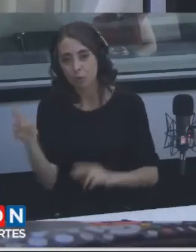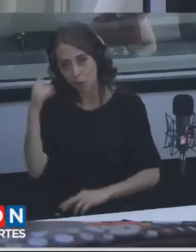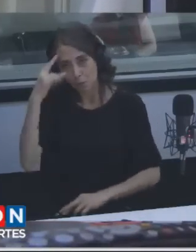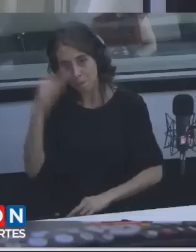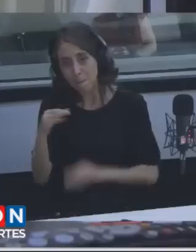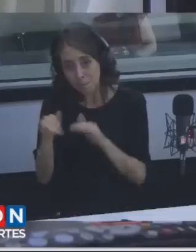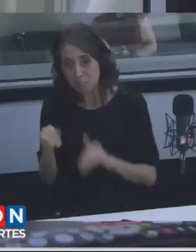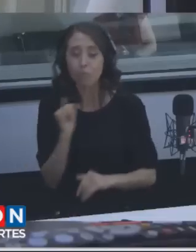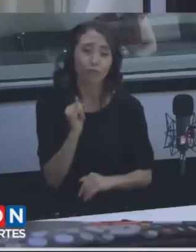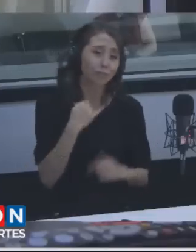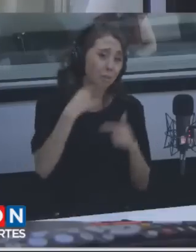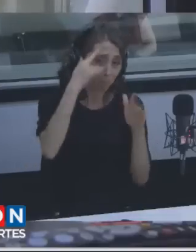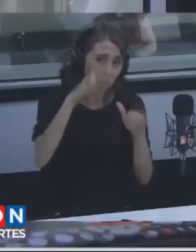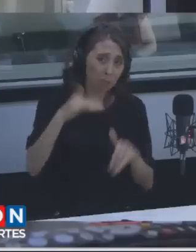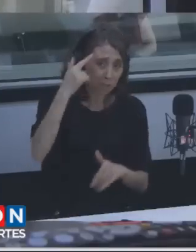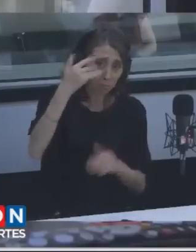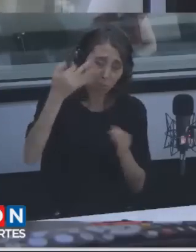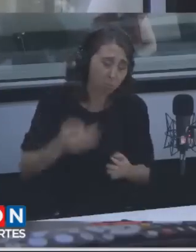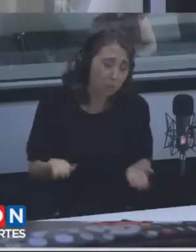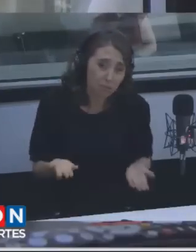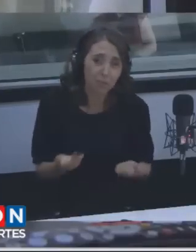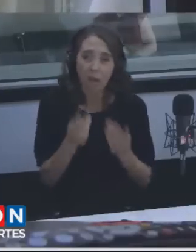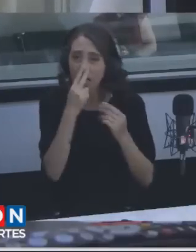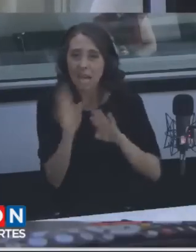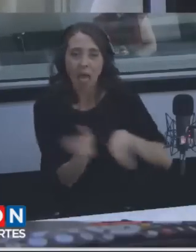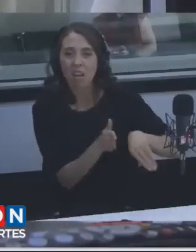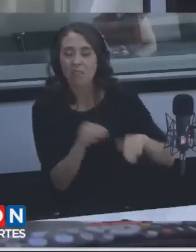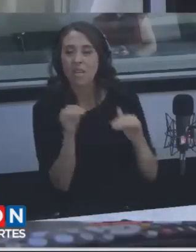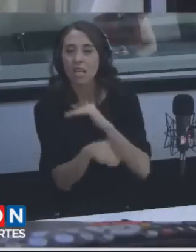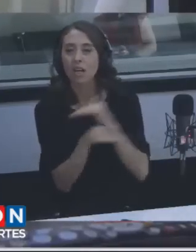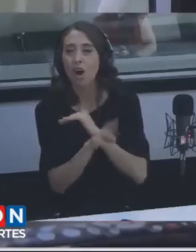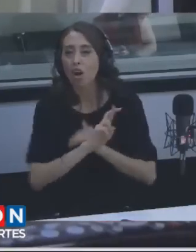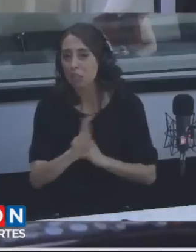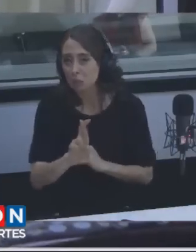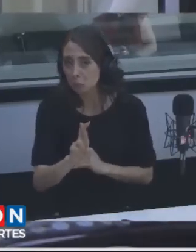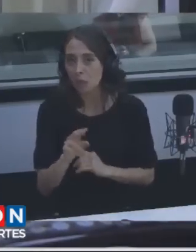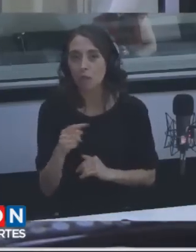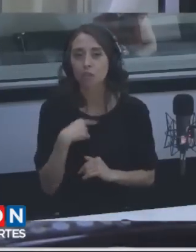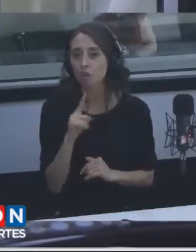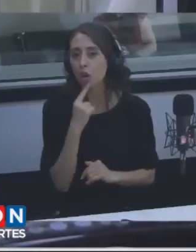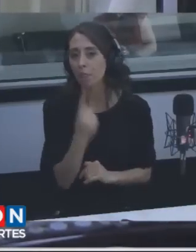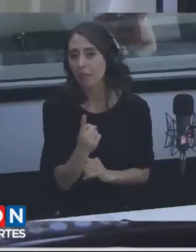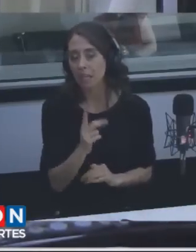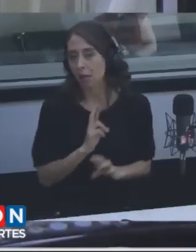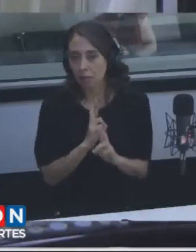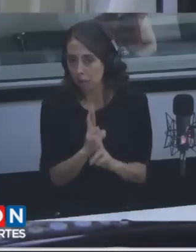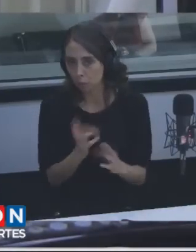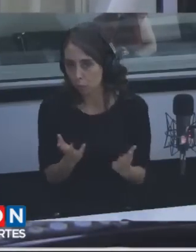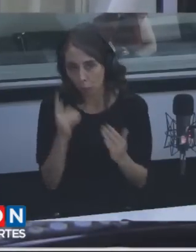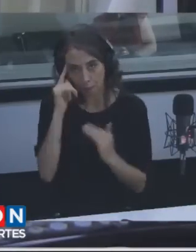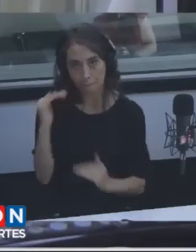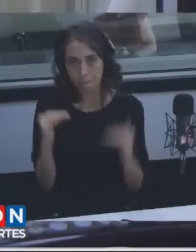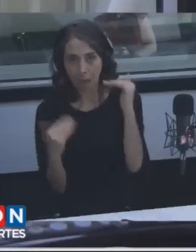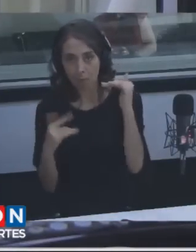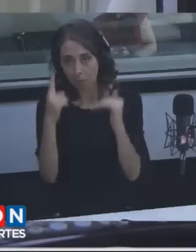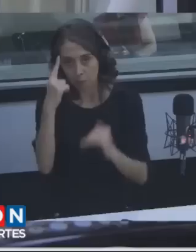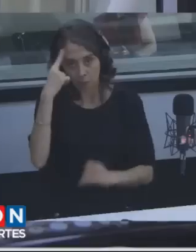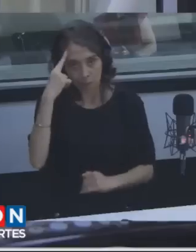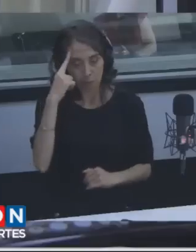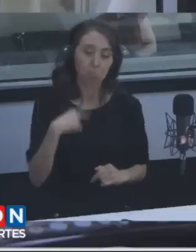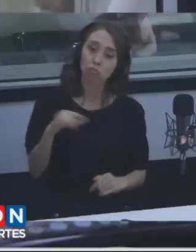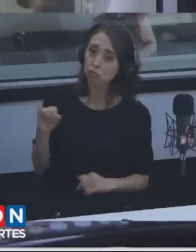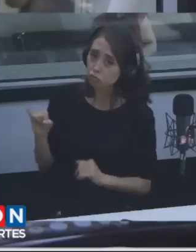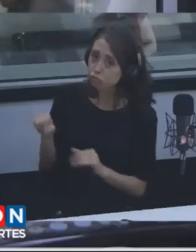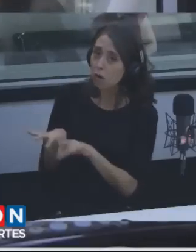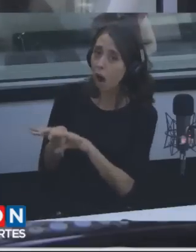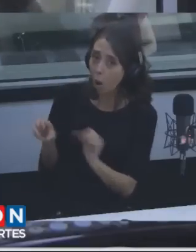convicciones. Pero va más allá de eso. Yo nunca puse acá el resultado por sobre la convicción. Pero yo estoy de